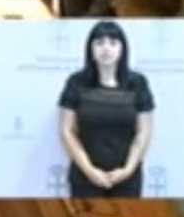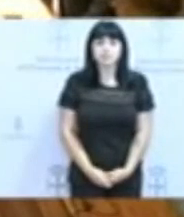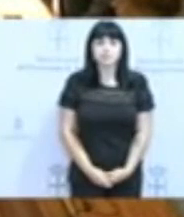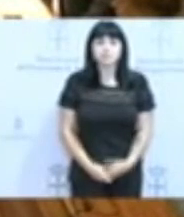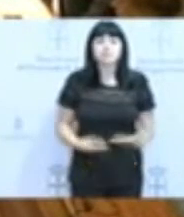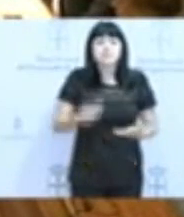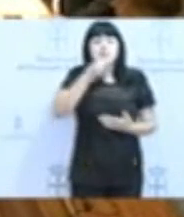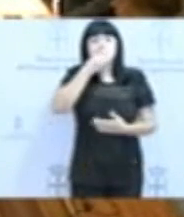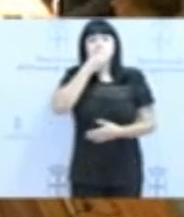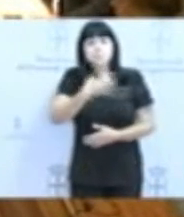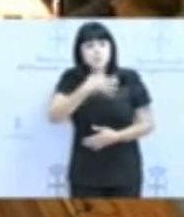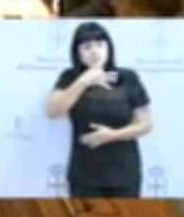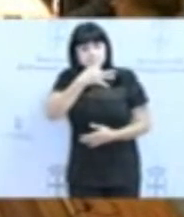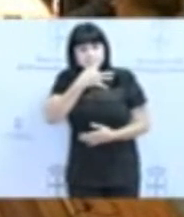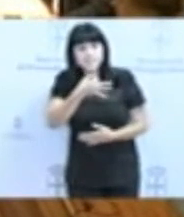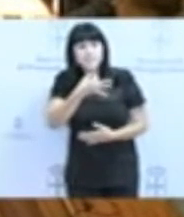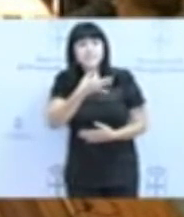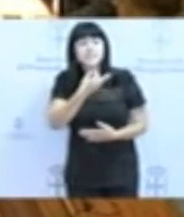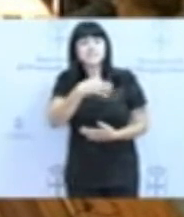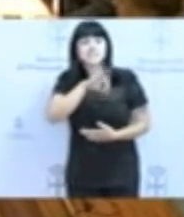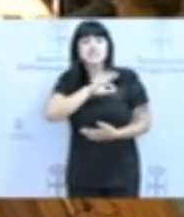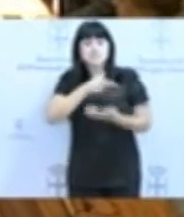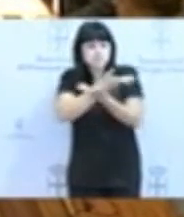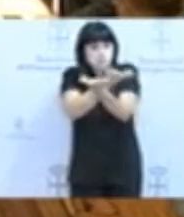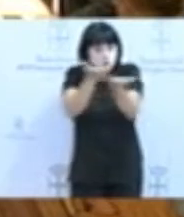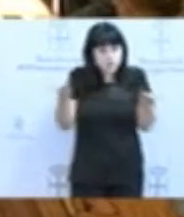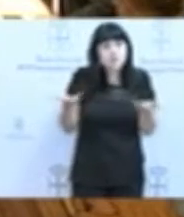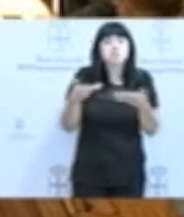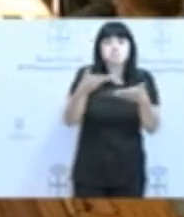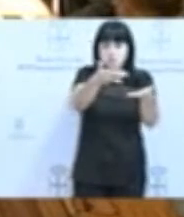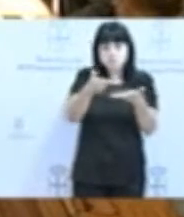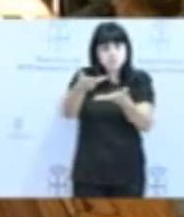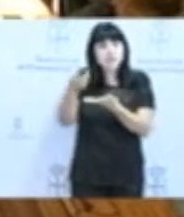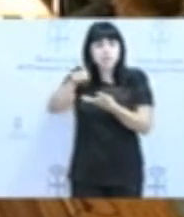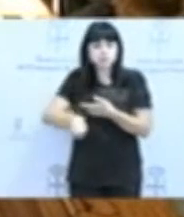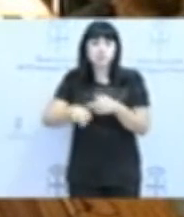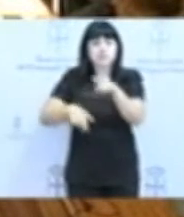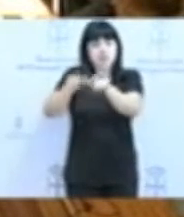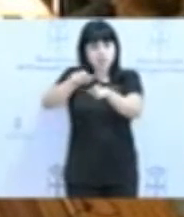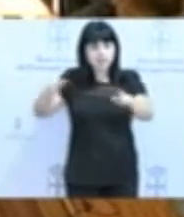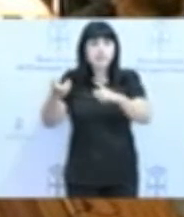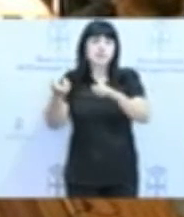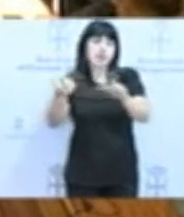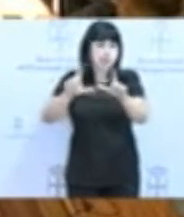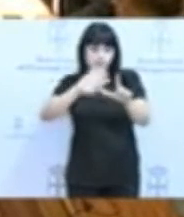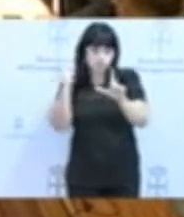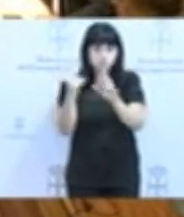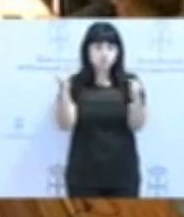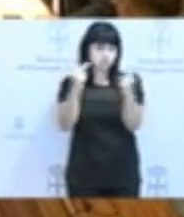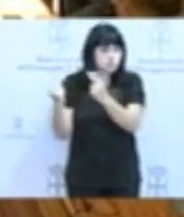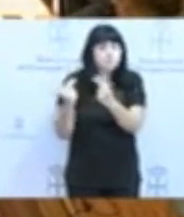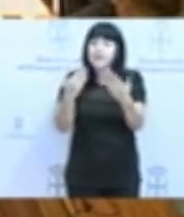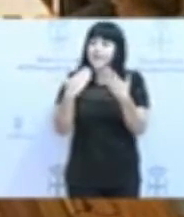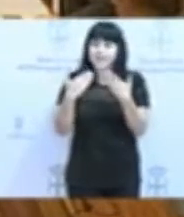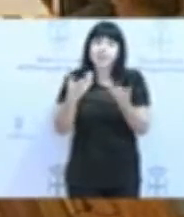Buenas tardes, señorías, invitados, personas que nos estén siguiendo a través de la retransmisión. En general, buenas tardes a todos y a